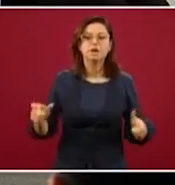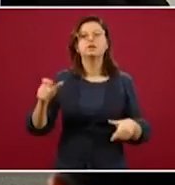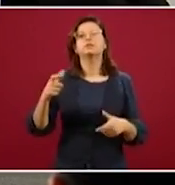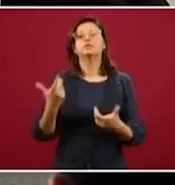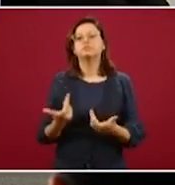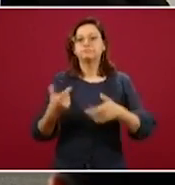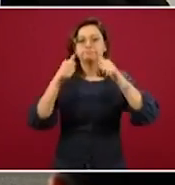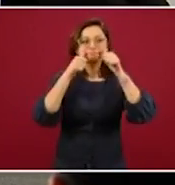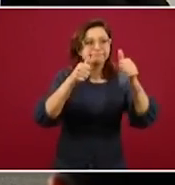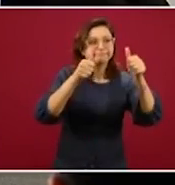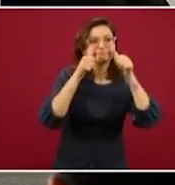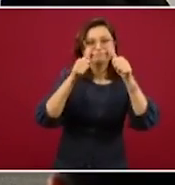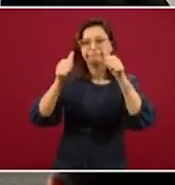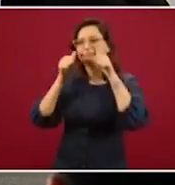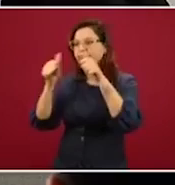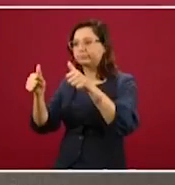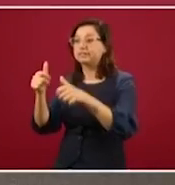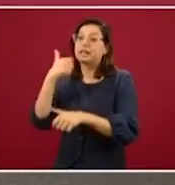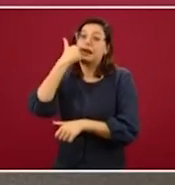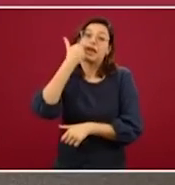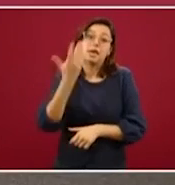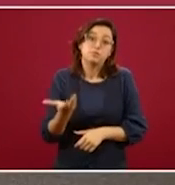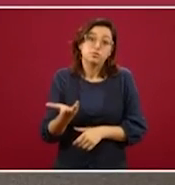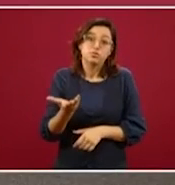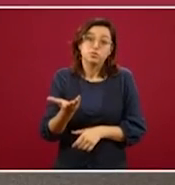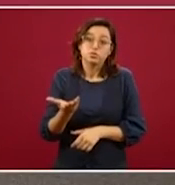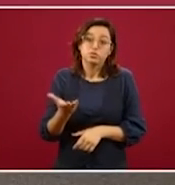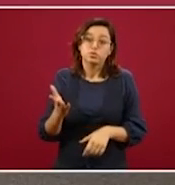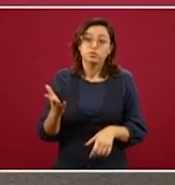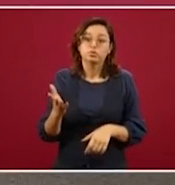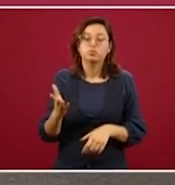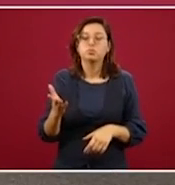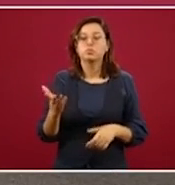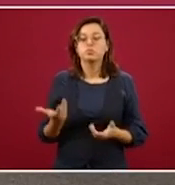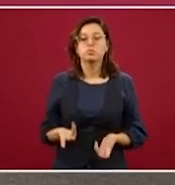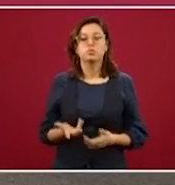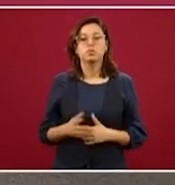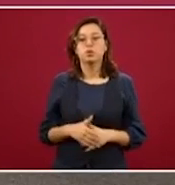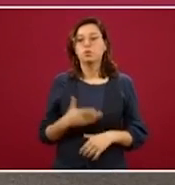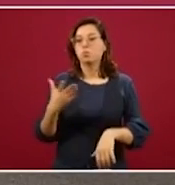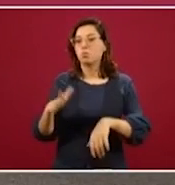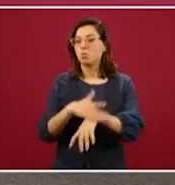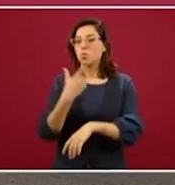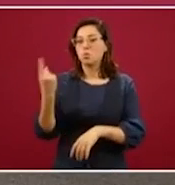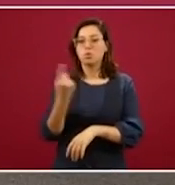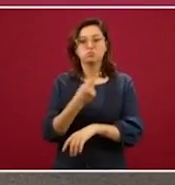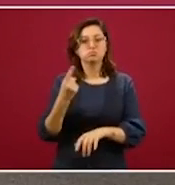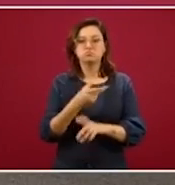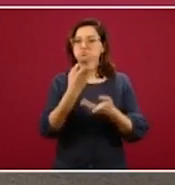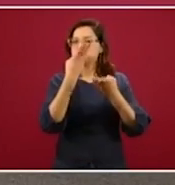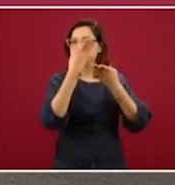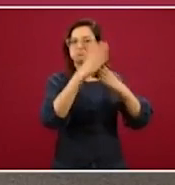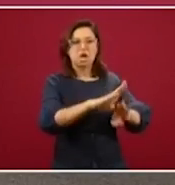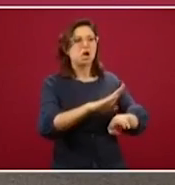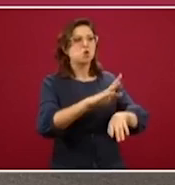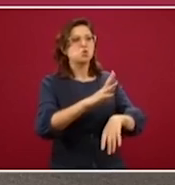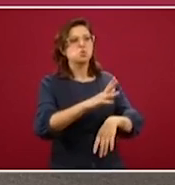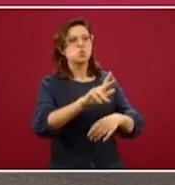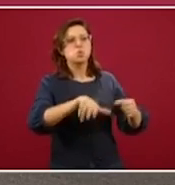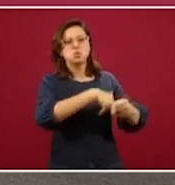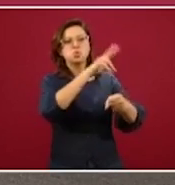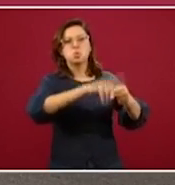posibilidad de atender toda esa demanda, ¿sí? Porque ahí no llega la banca comercial, o sea,